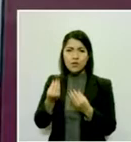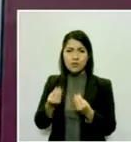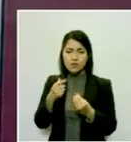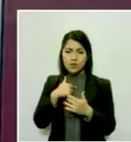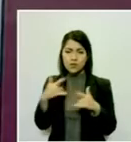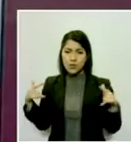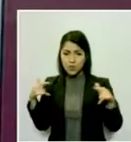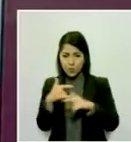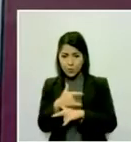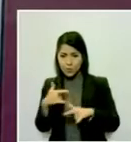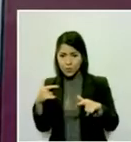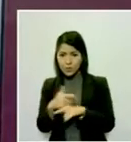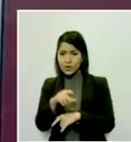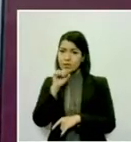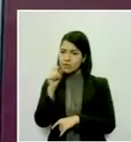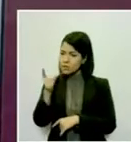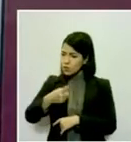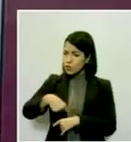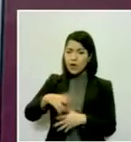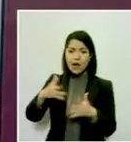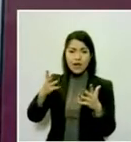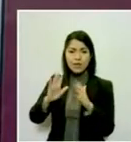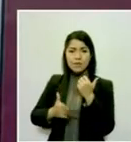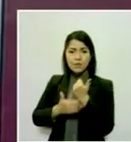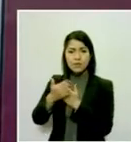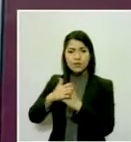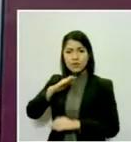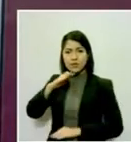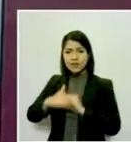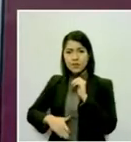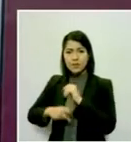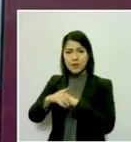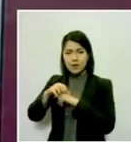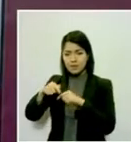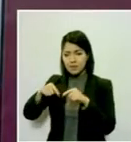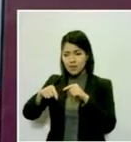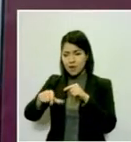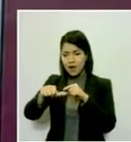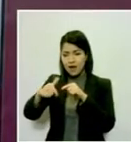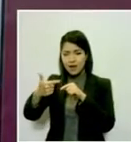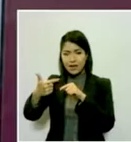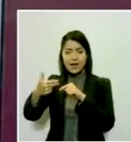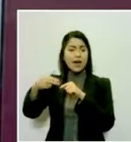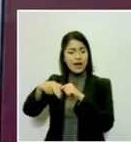tránsito que tienen. Se está haciendo, ya está por terminarse la obra de Penjamillo Angamacutiro,